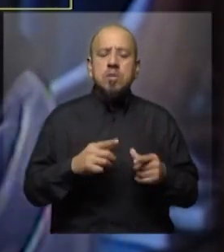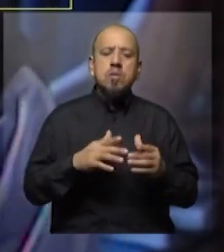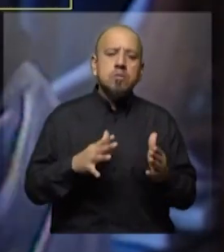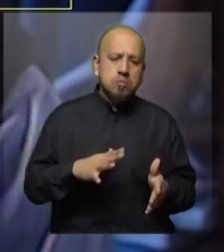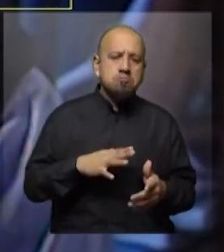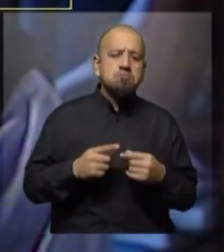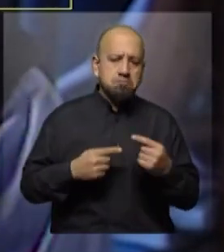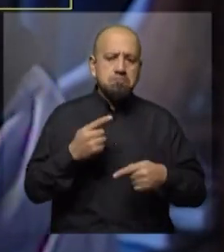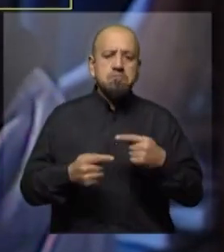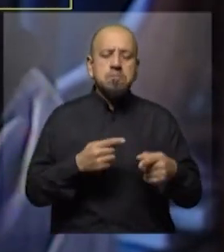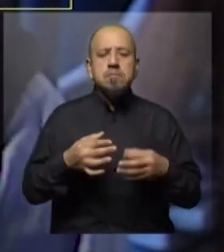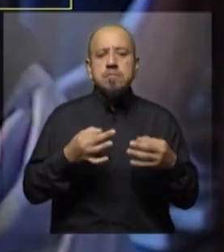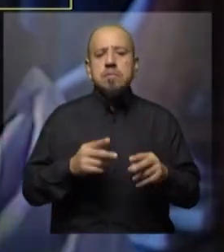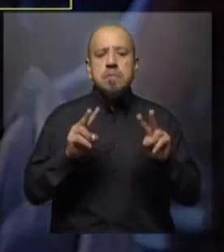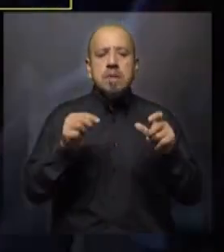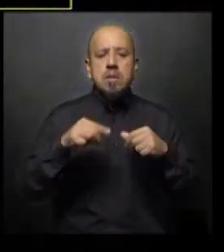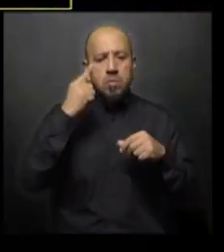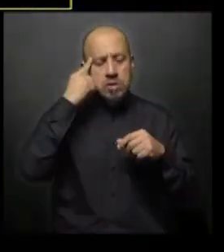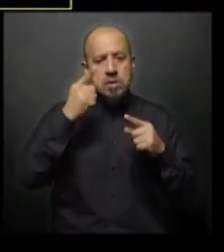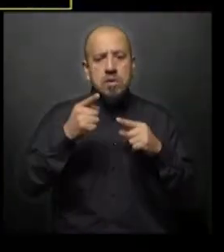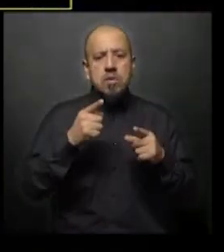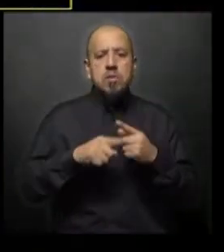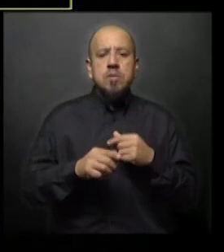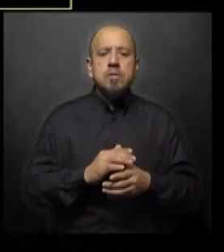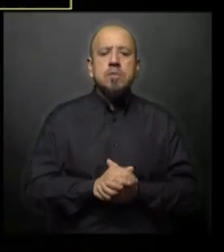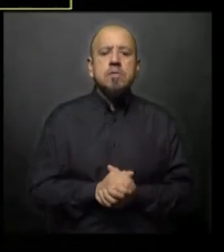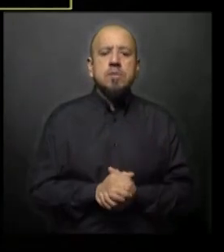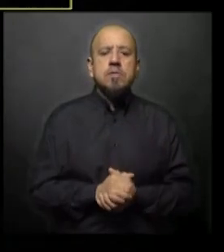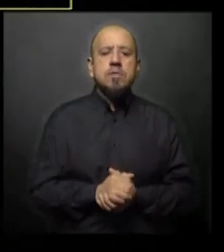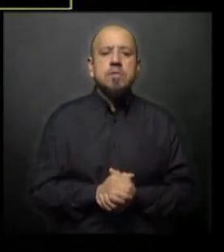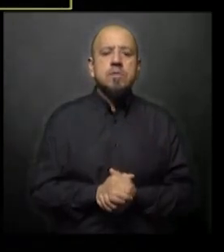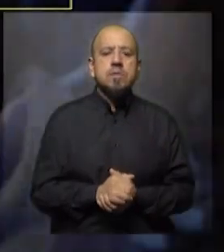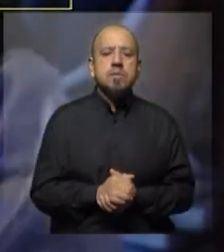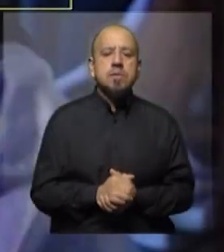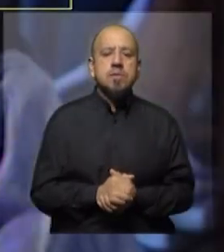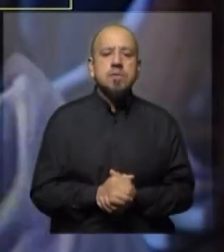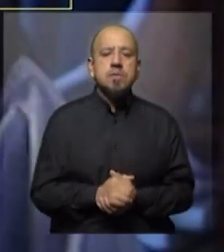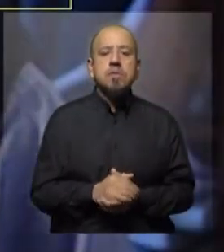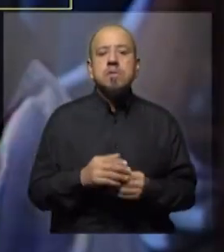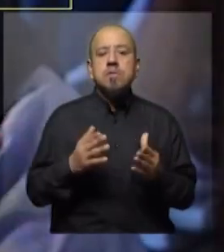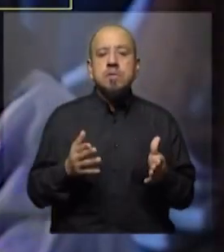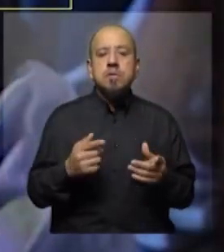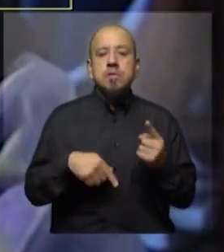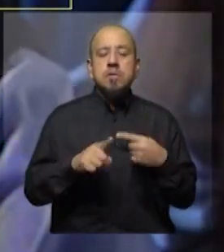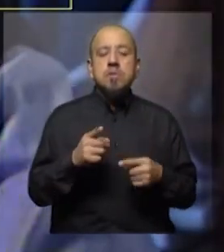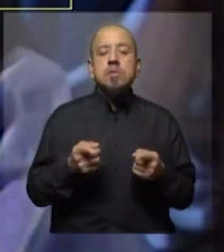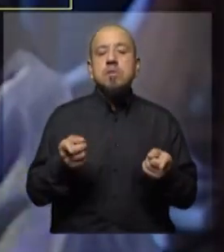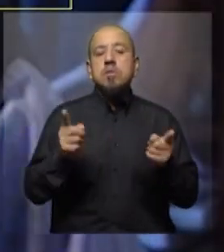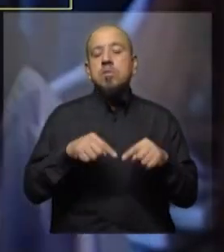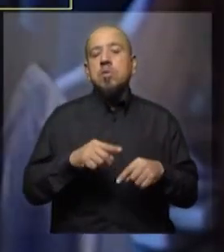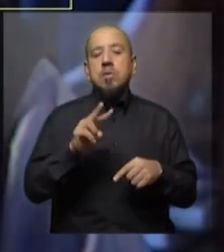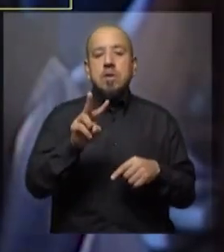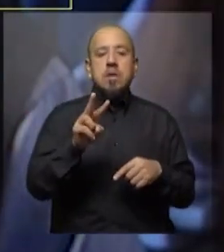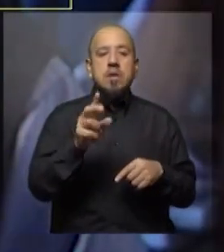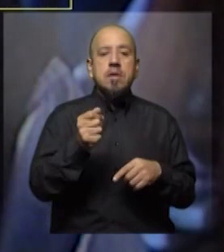vigencia este en términos de un pensamiento vivo simplemente el volver a Ferreira